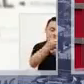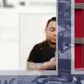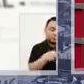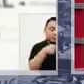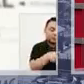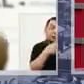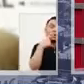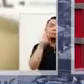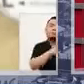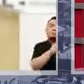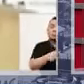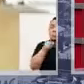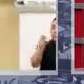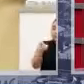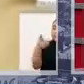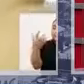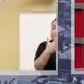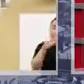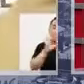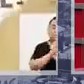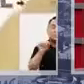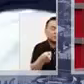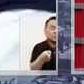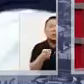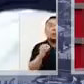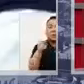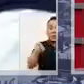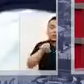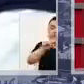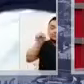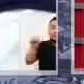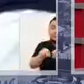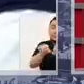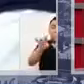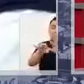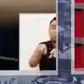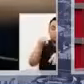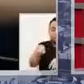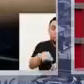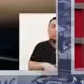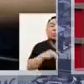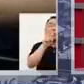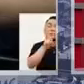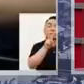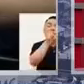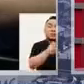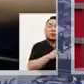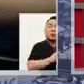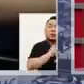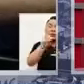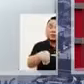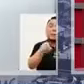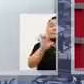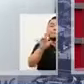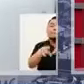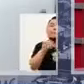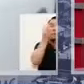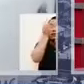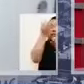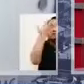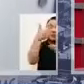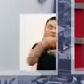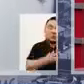si estamos hablando de un lote de 200.000 votos, porque eso es el tesoro numérico, es